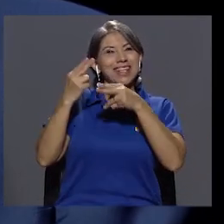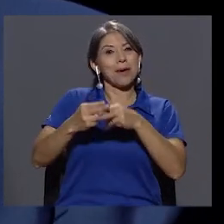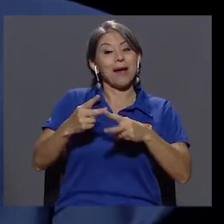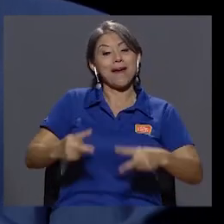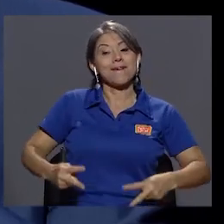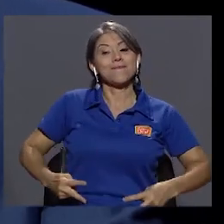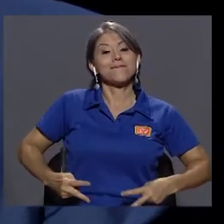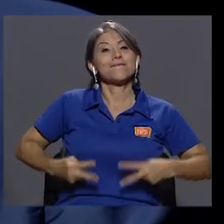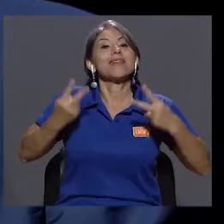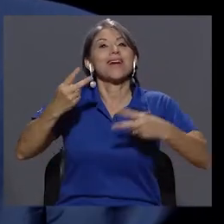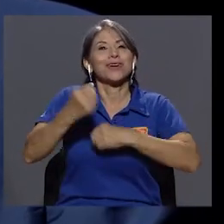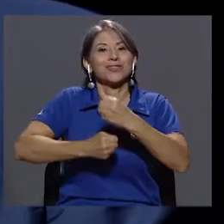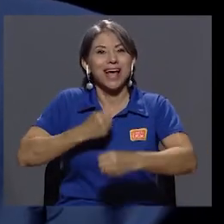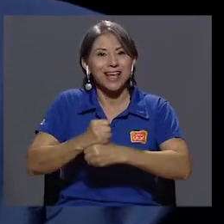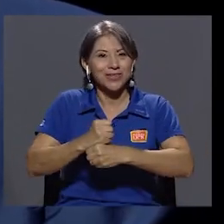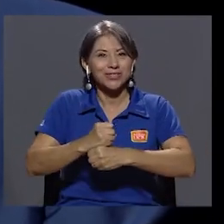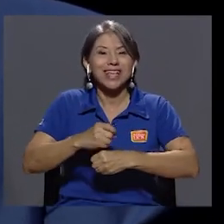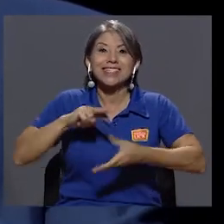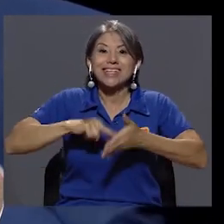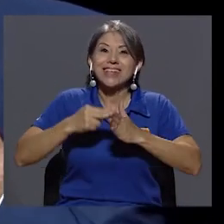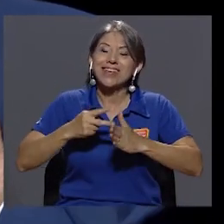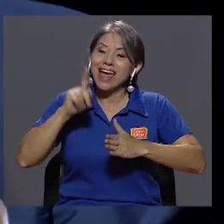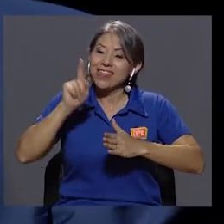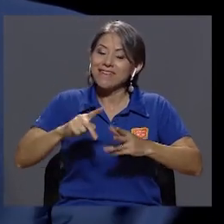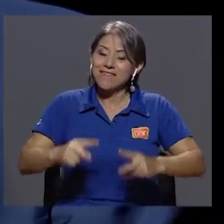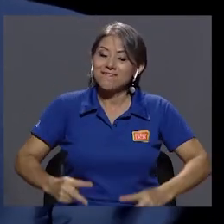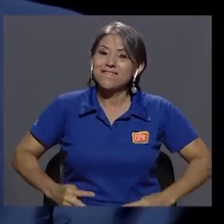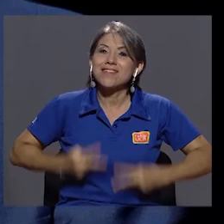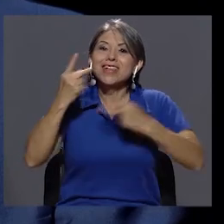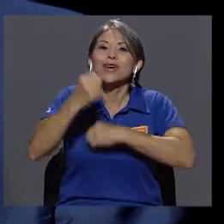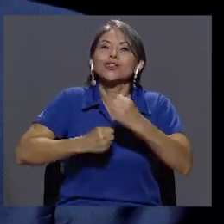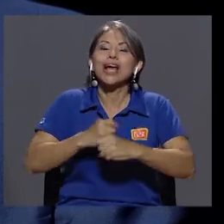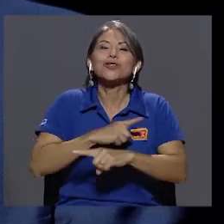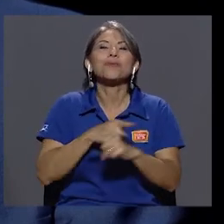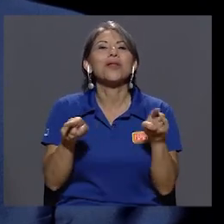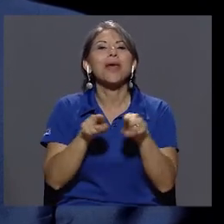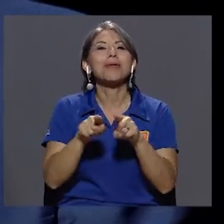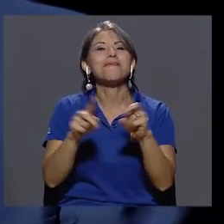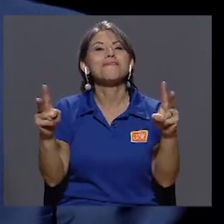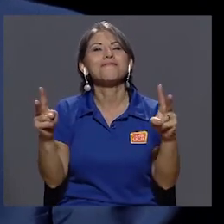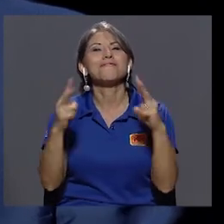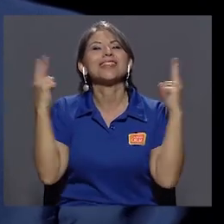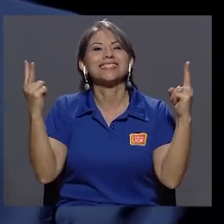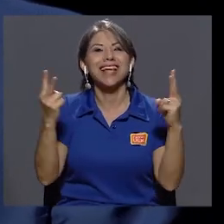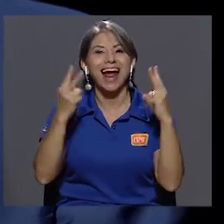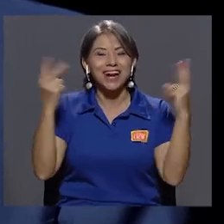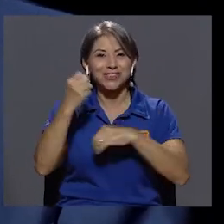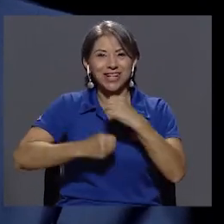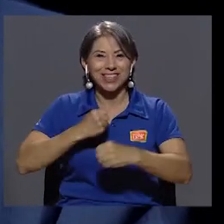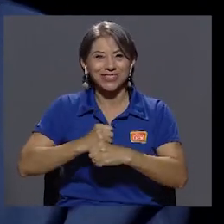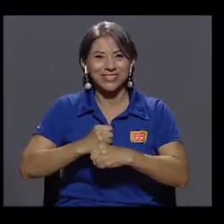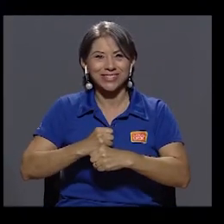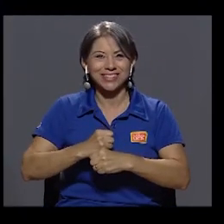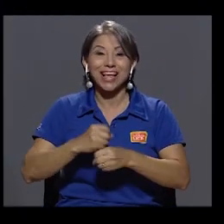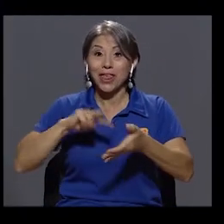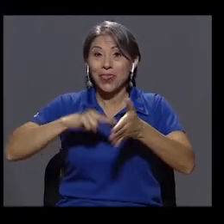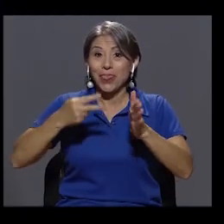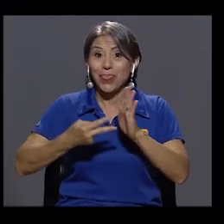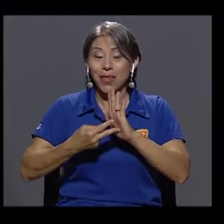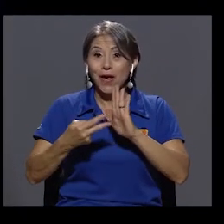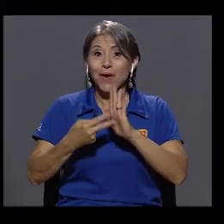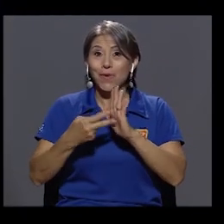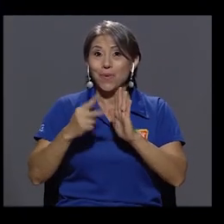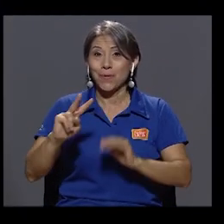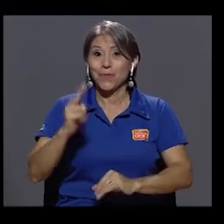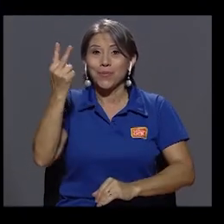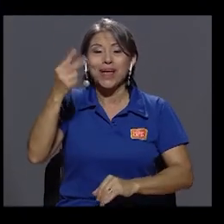es de que hay que vivir los años pero también hay que festejar los años verdad tiene esa connotación doble y además de